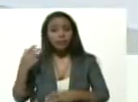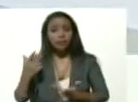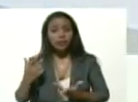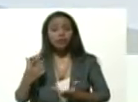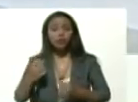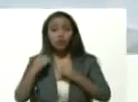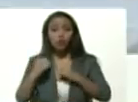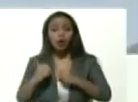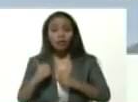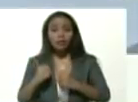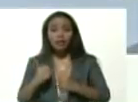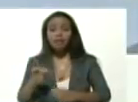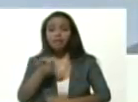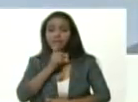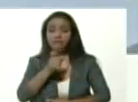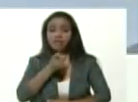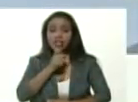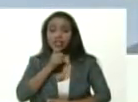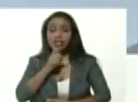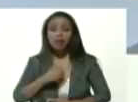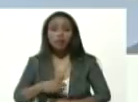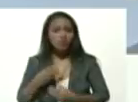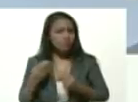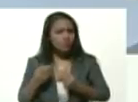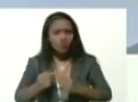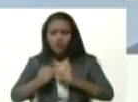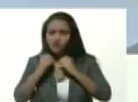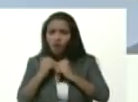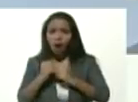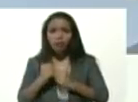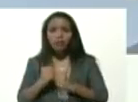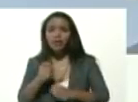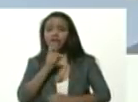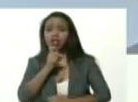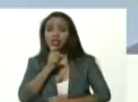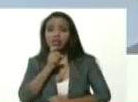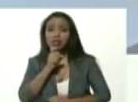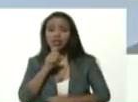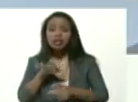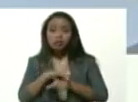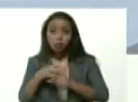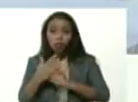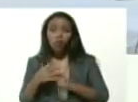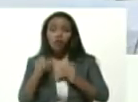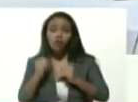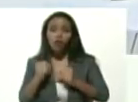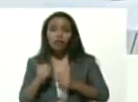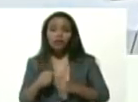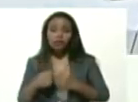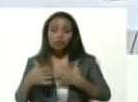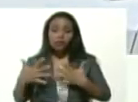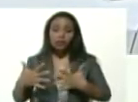dura, difícil, dura, dura, muy dura y difícil. Una situación dura, dramática.